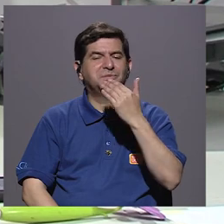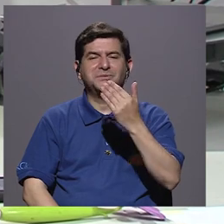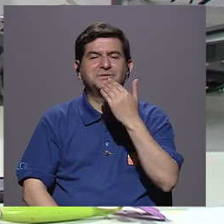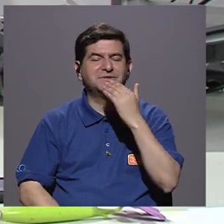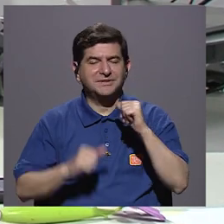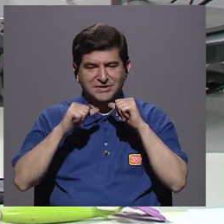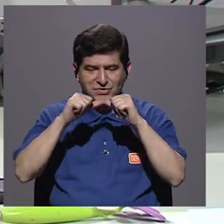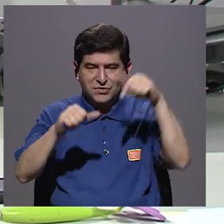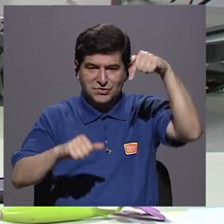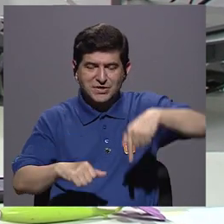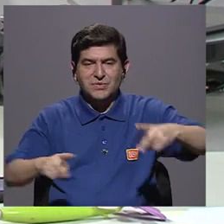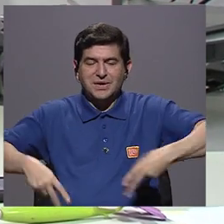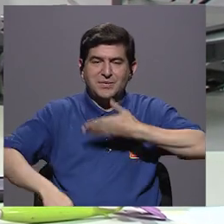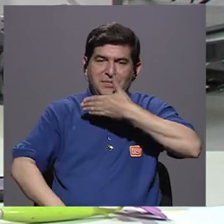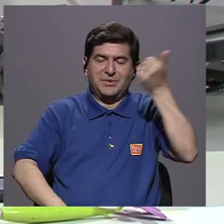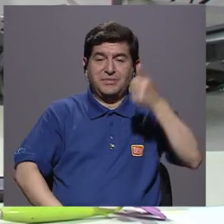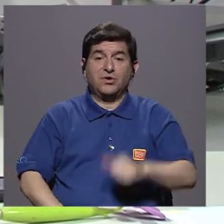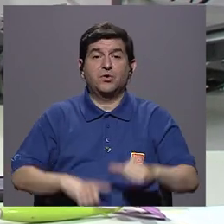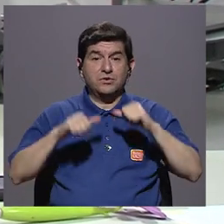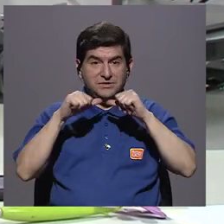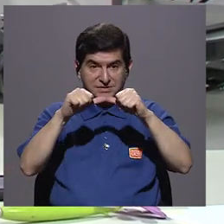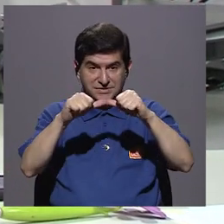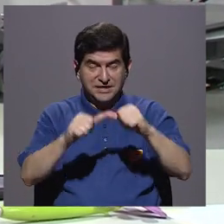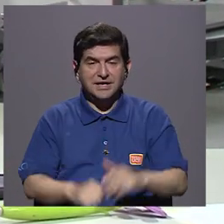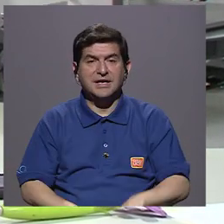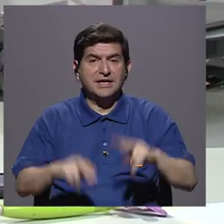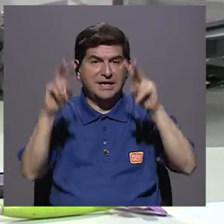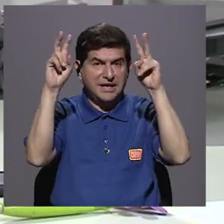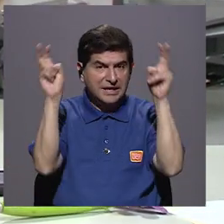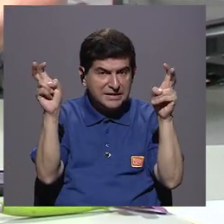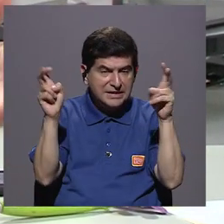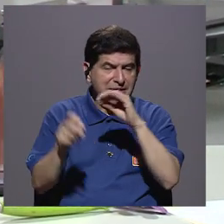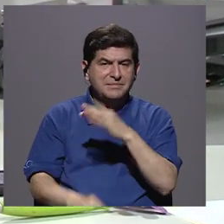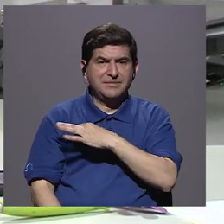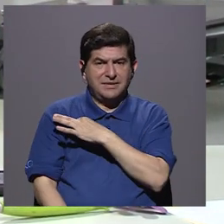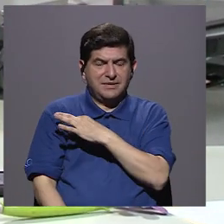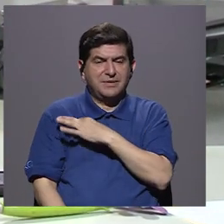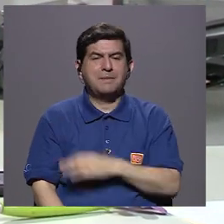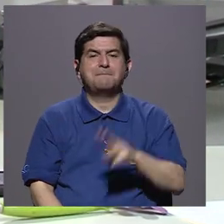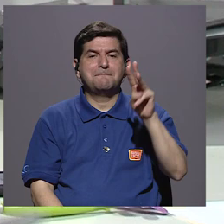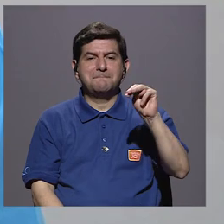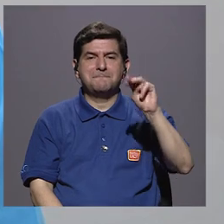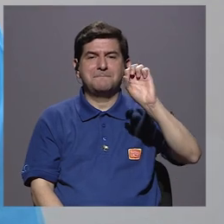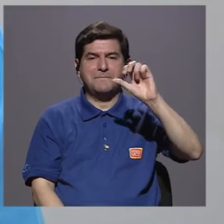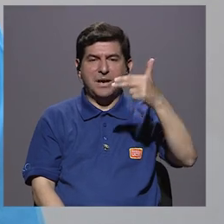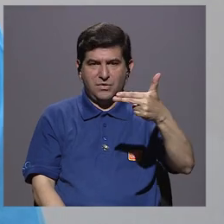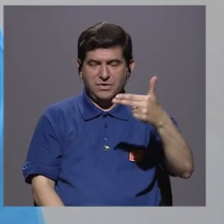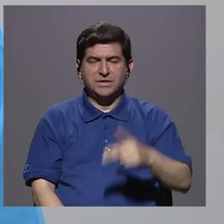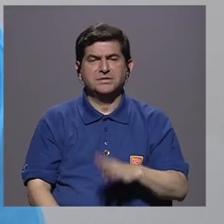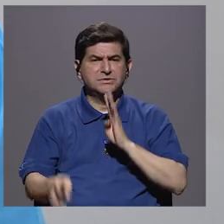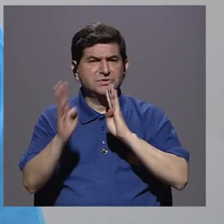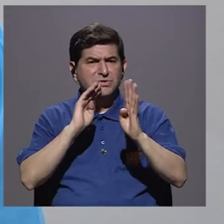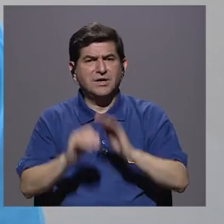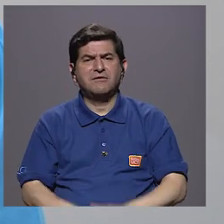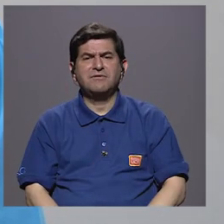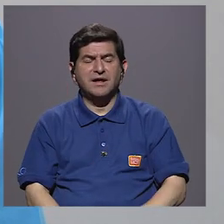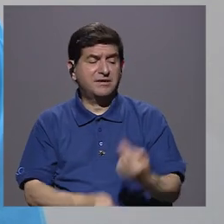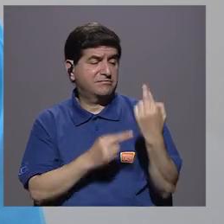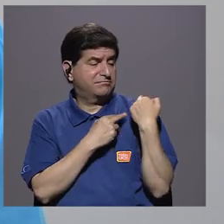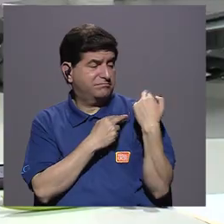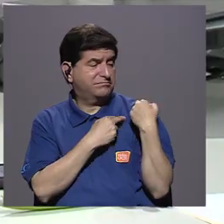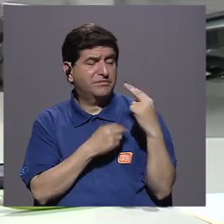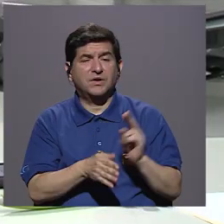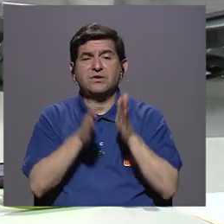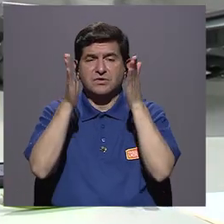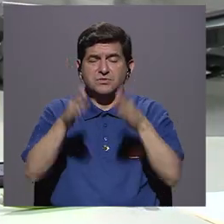Gracias por continuar con nosotros en Vivir Mejor. Seguimos con nuestro tema y con nuestro invitado, el señor Mauricio Chacón. Estamos conversando acerca de los deberes